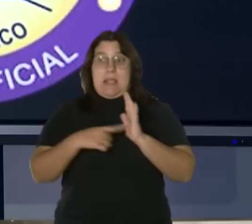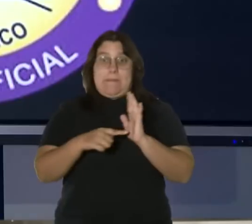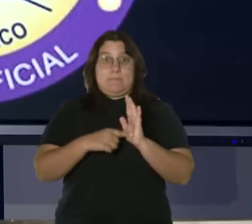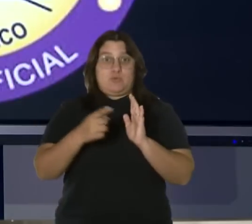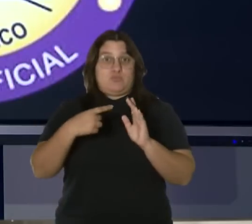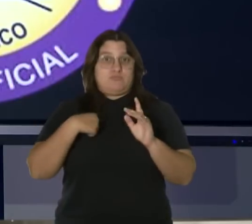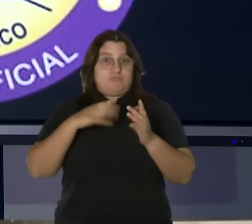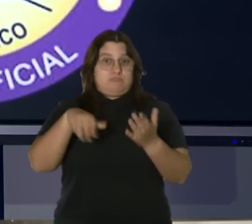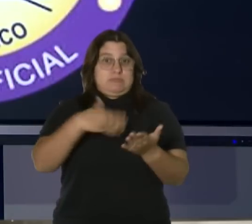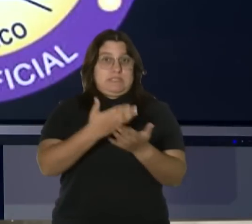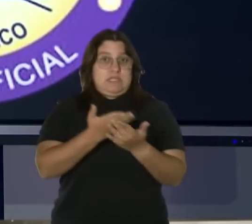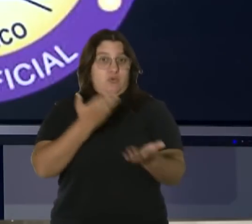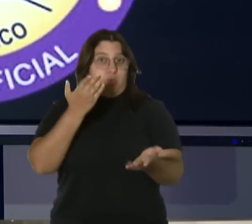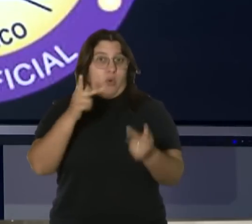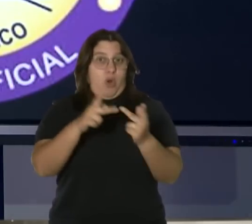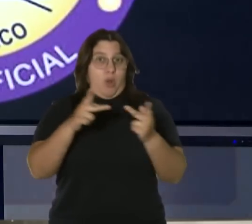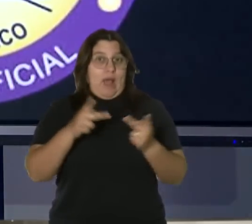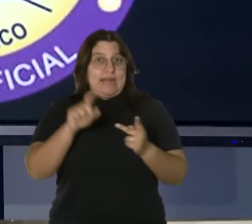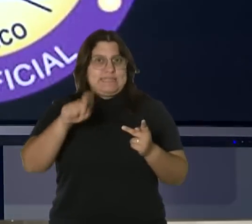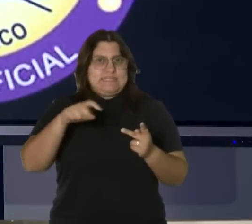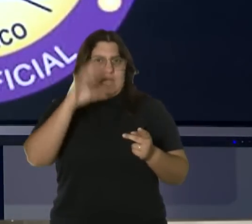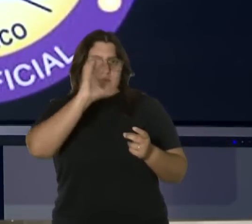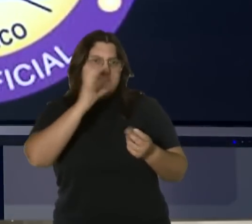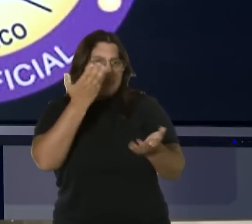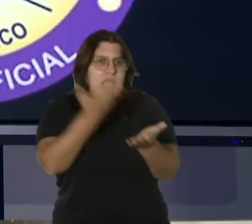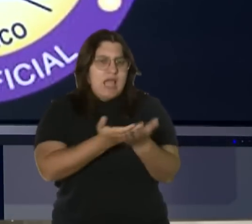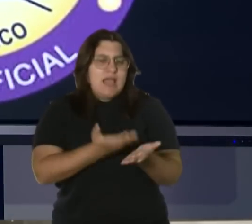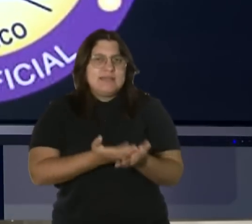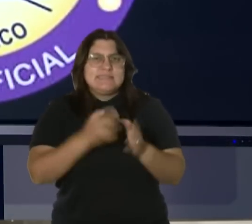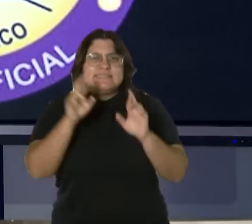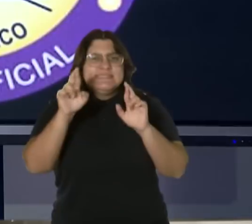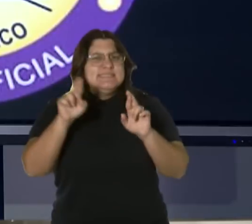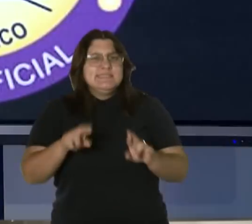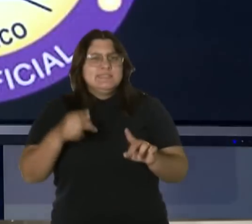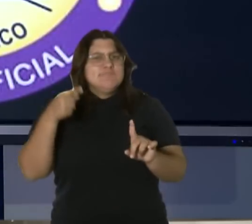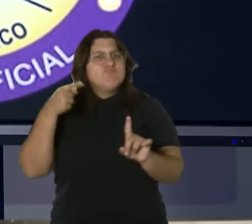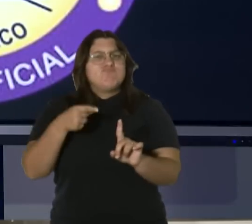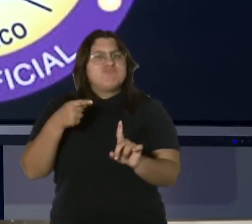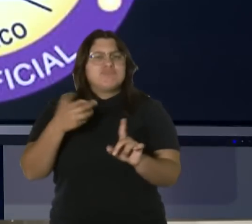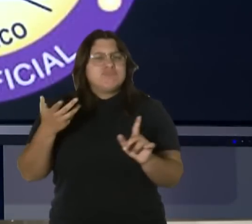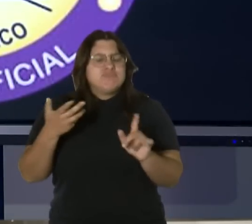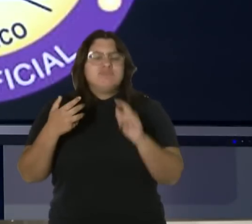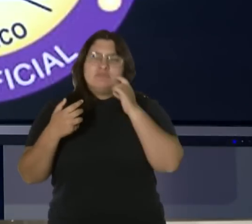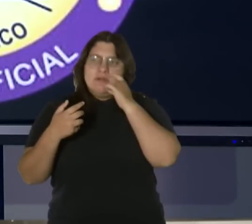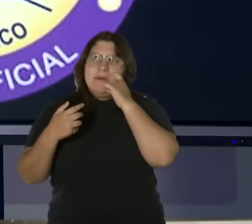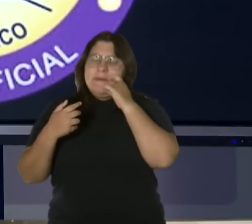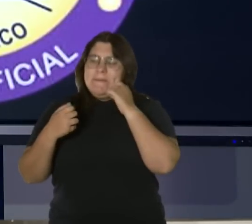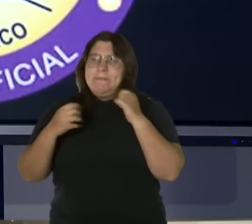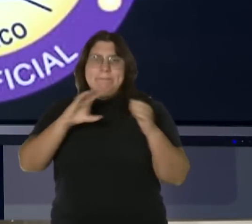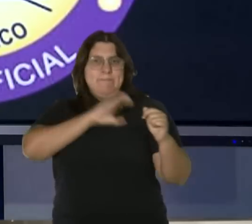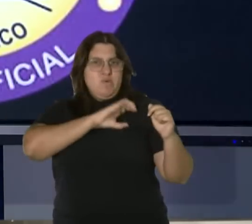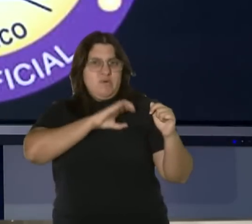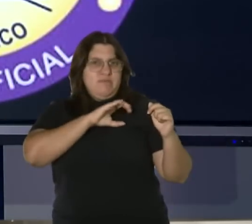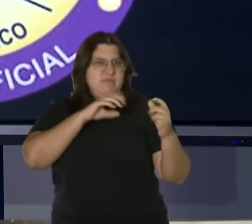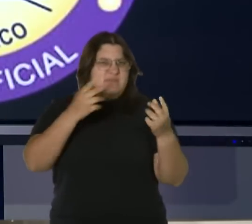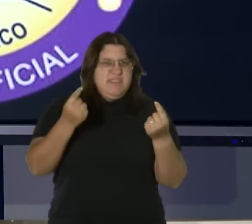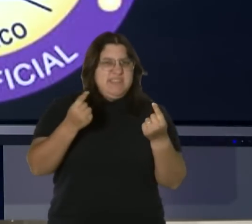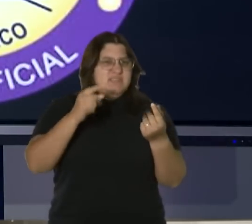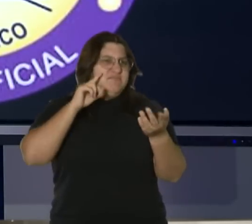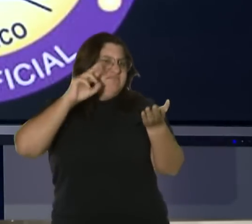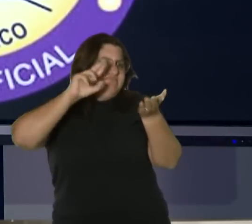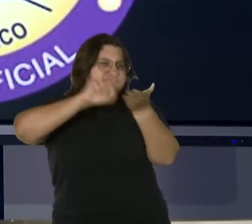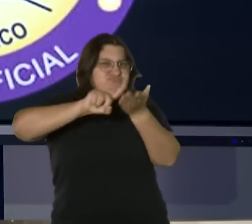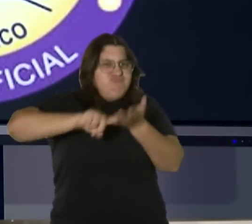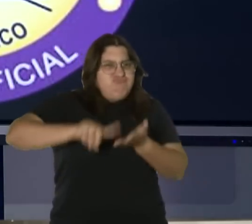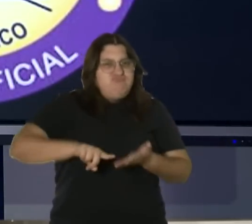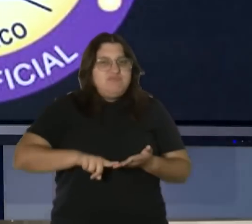buscar algún tipo de evidencia Pero estos registros que se efectúan por parte de la policía mayormente verdad